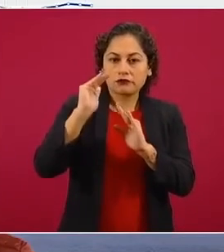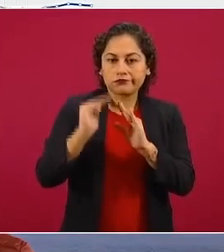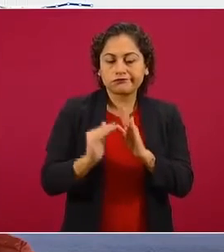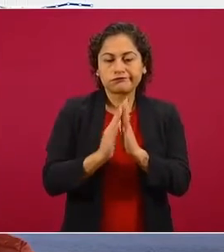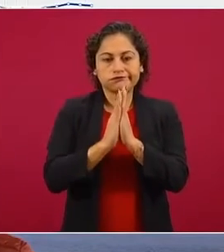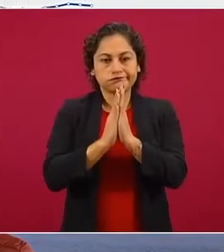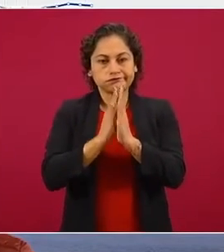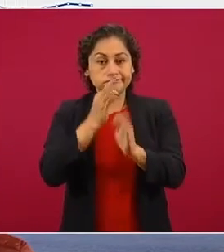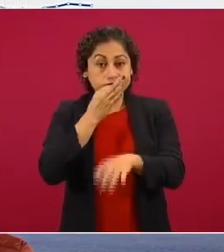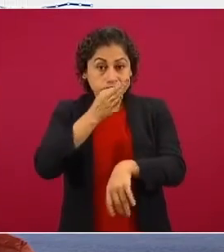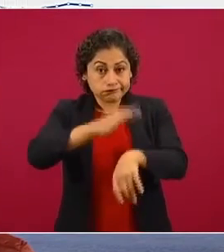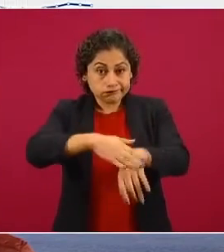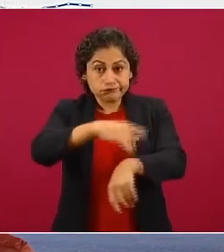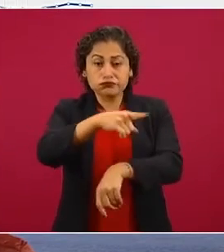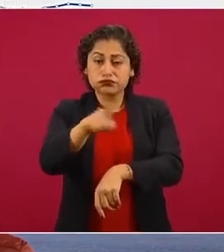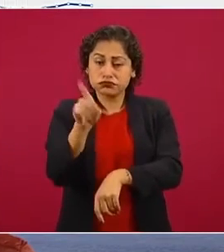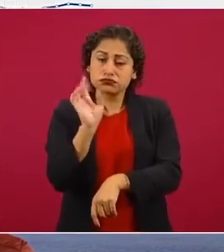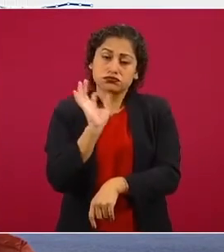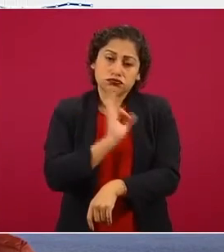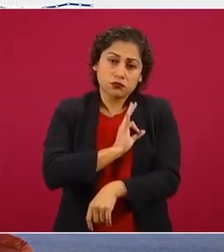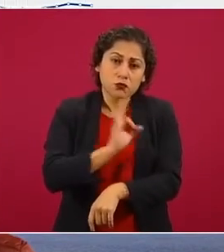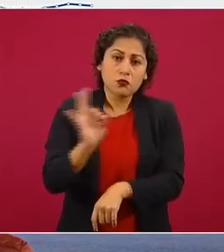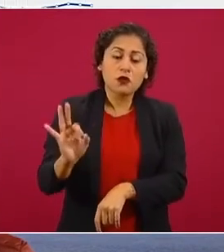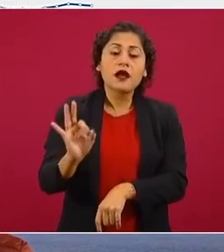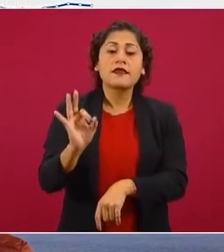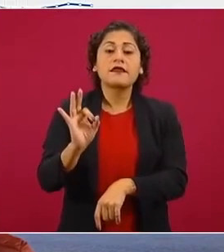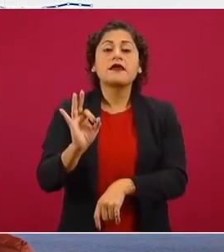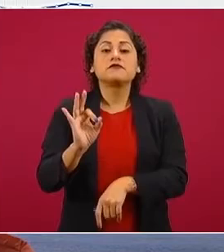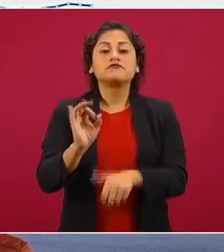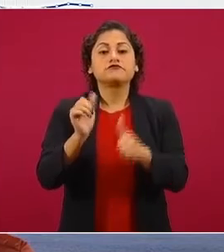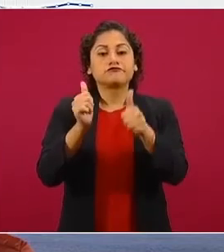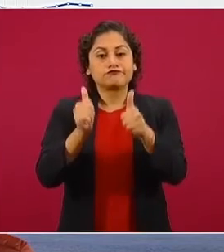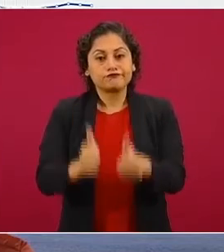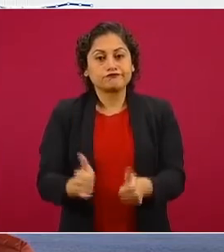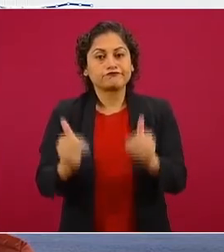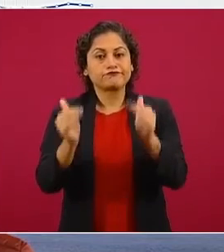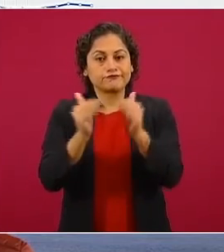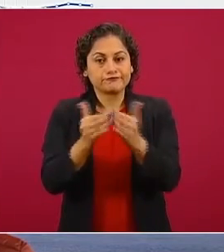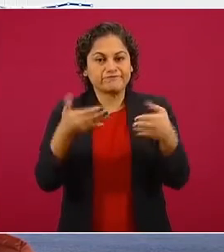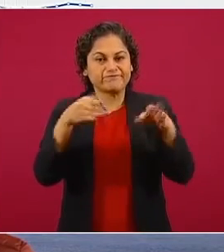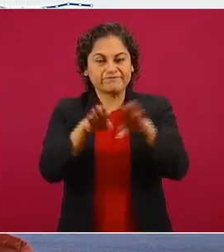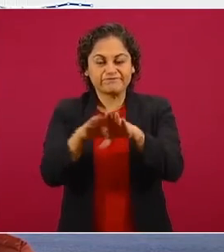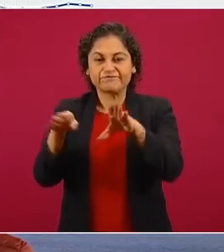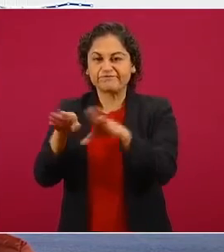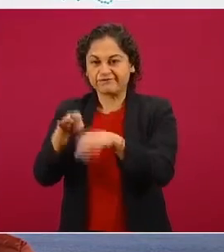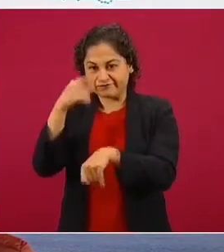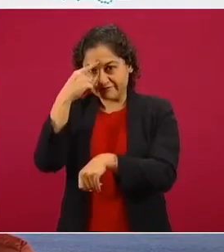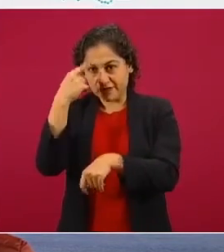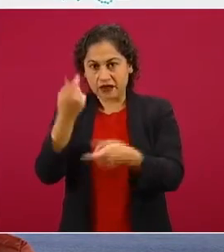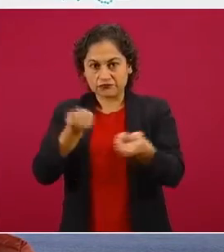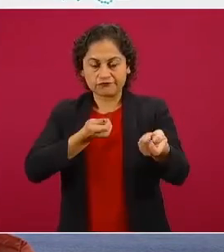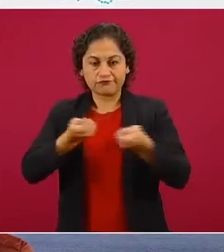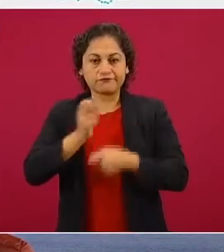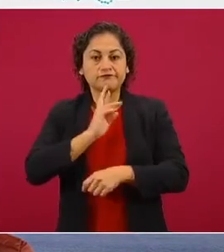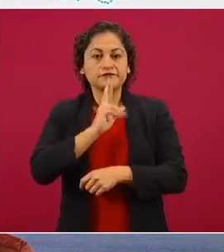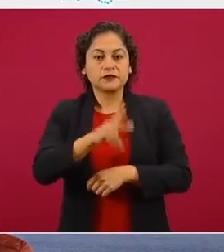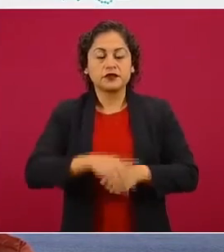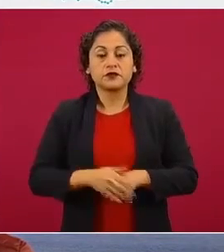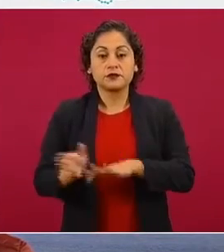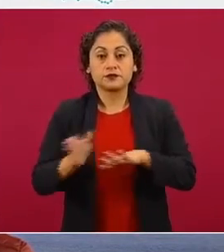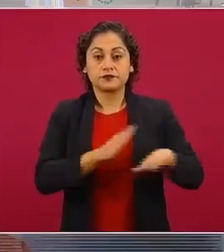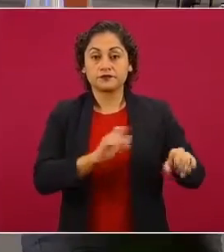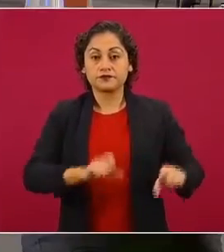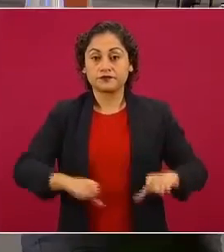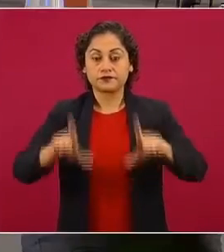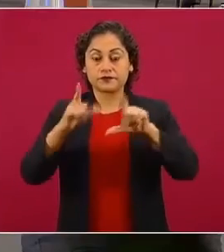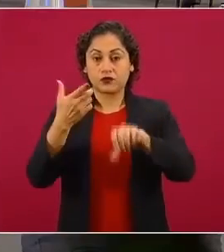días más en estricta observancia de estas medidas para que se logre hacer un buen control. La siguiente, la hospitalización